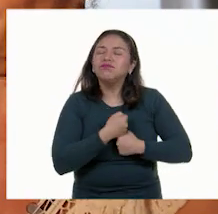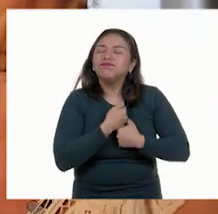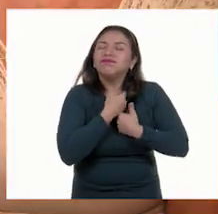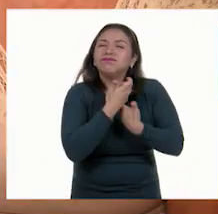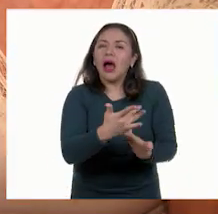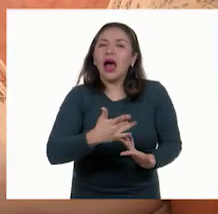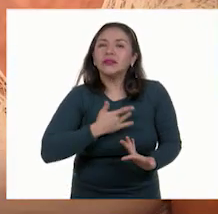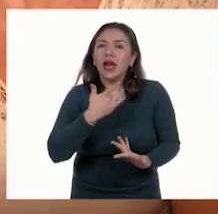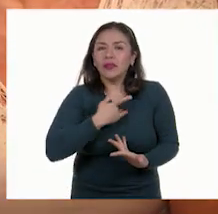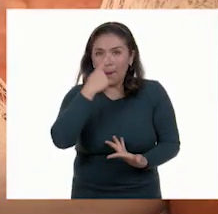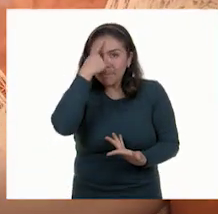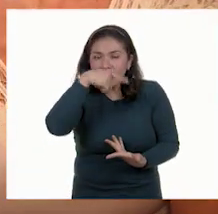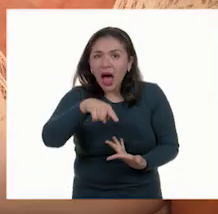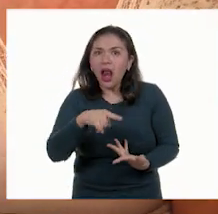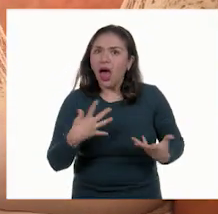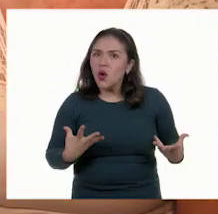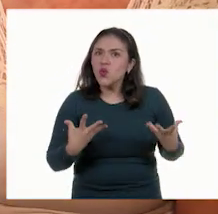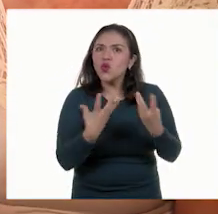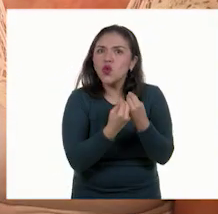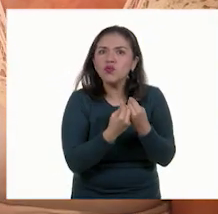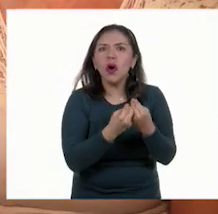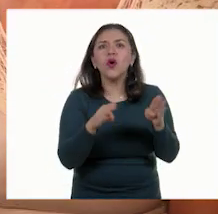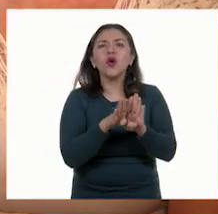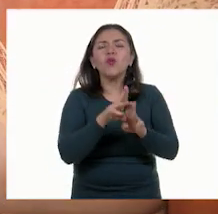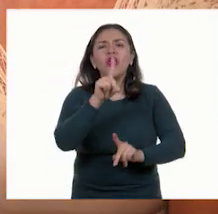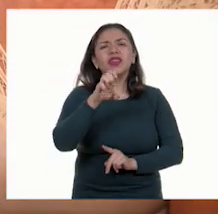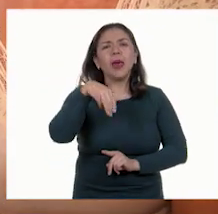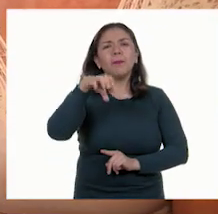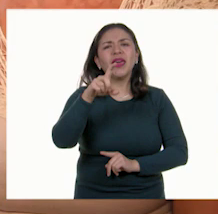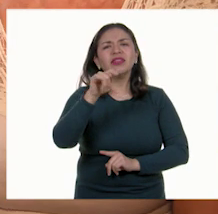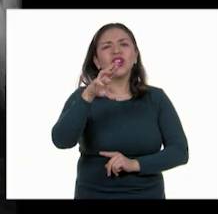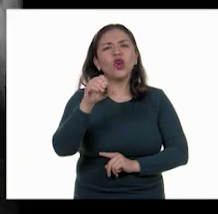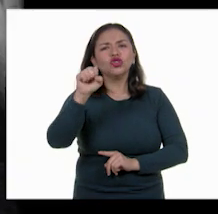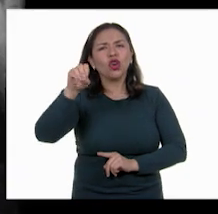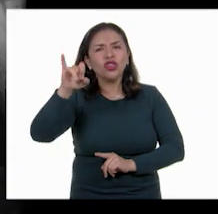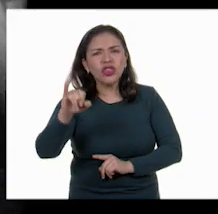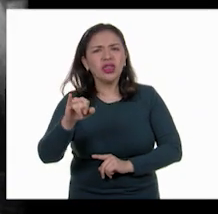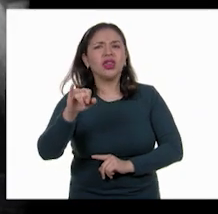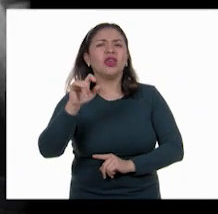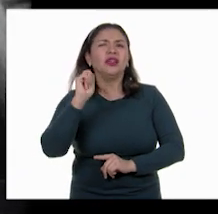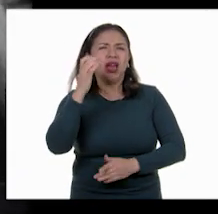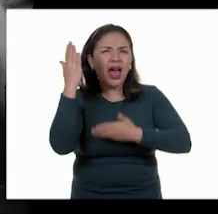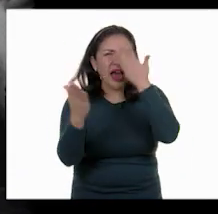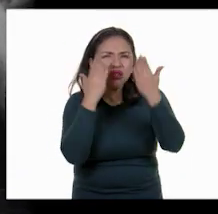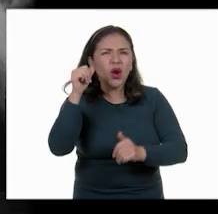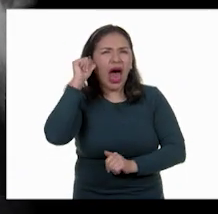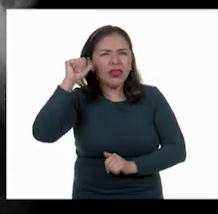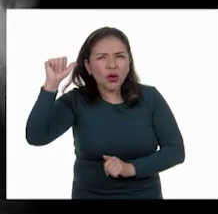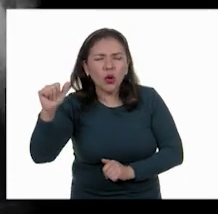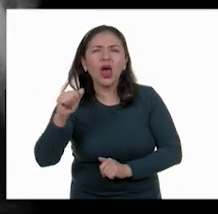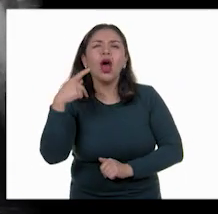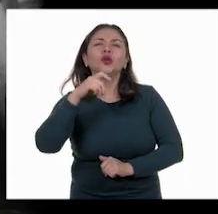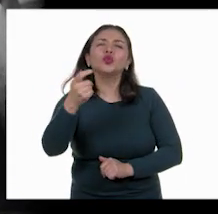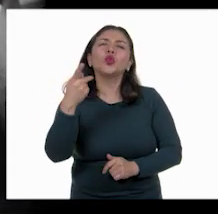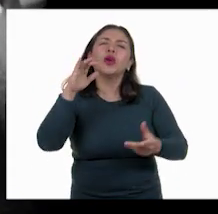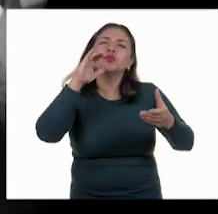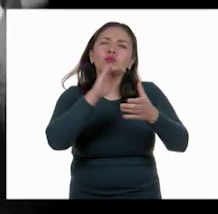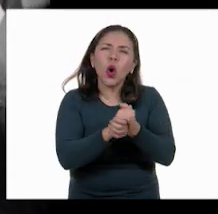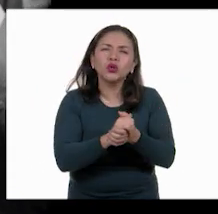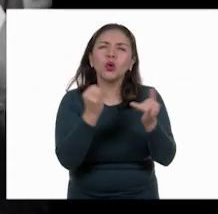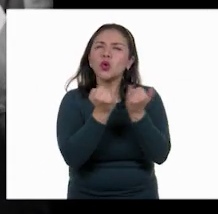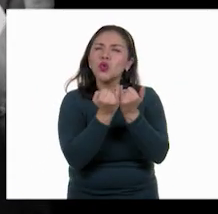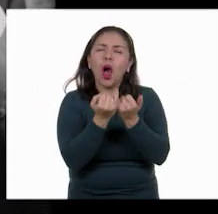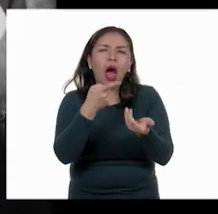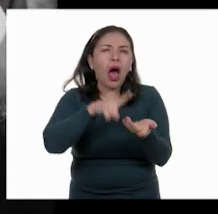inspiración estar con Demetrio Sodi, que era un gran antropólogo, con José Luis Martínez, que fue su esposo, que era un